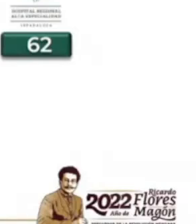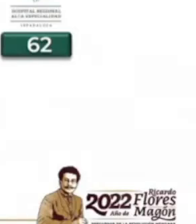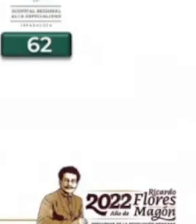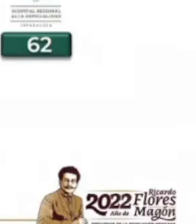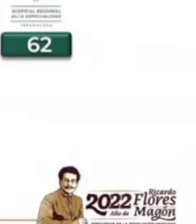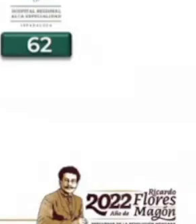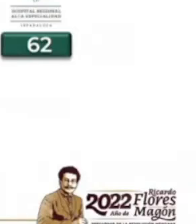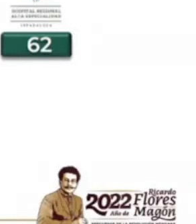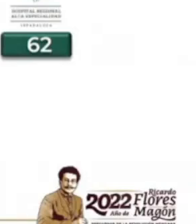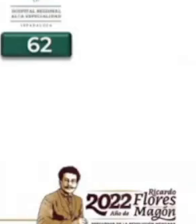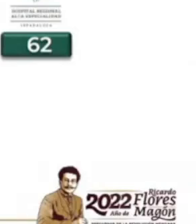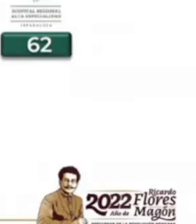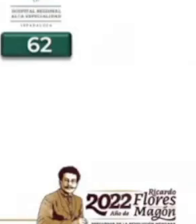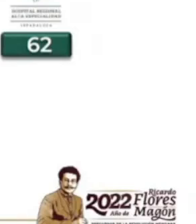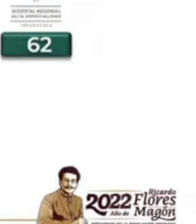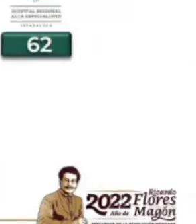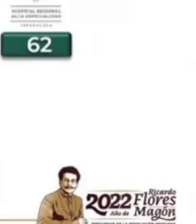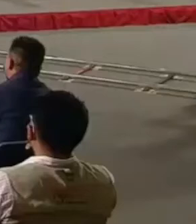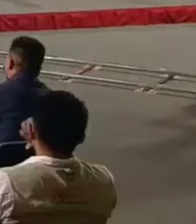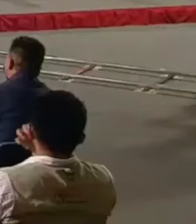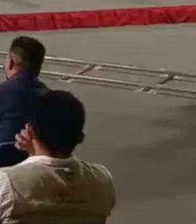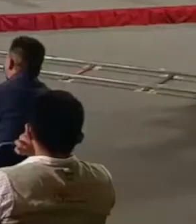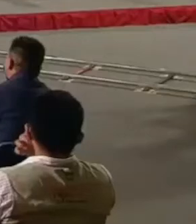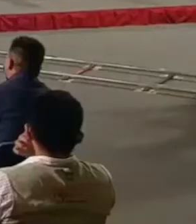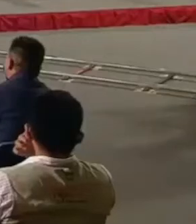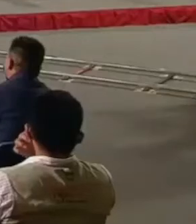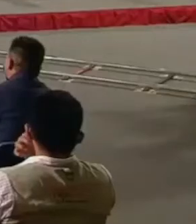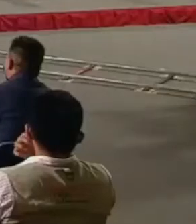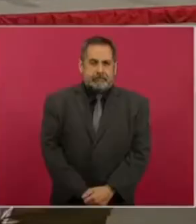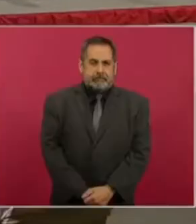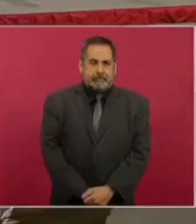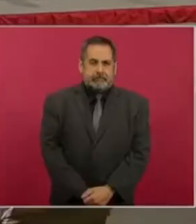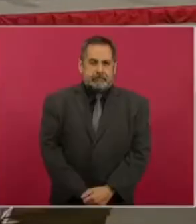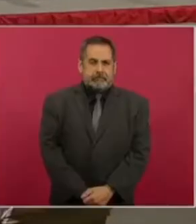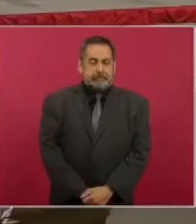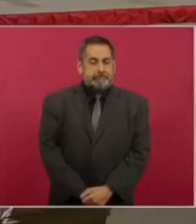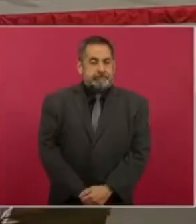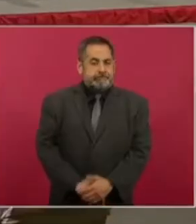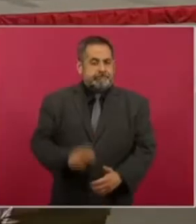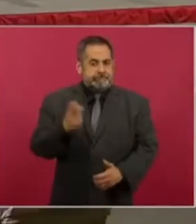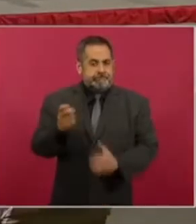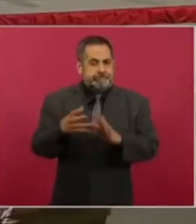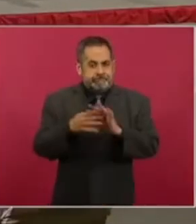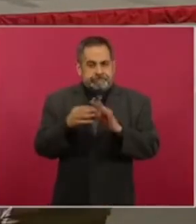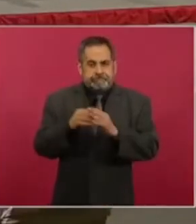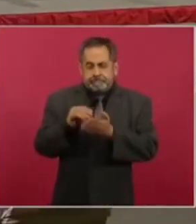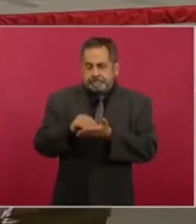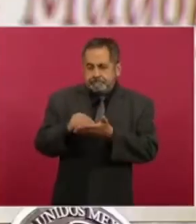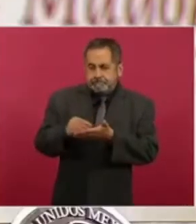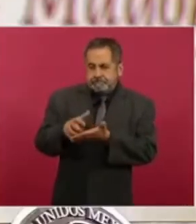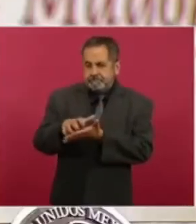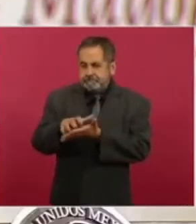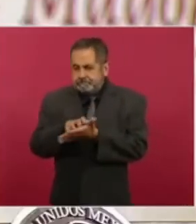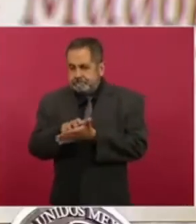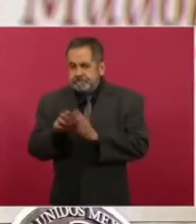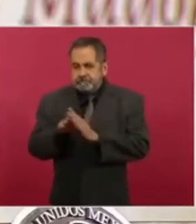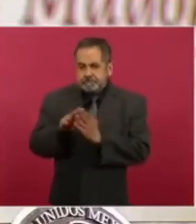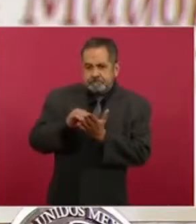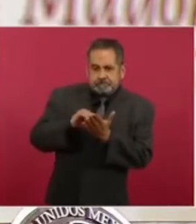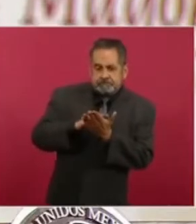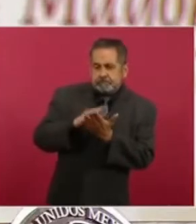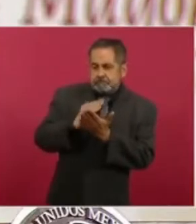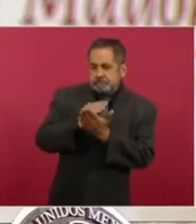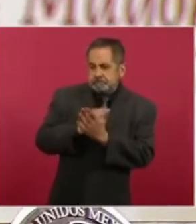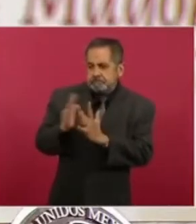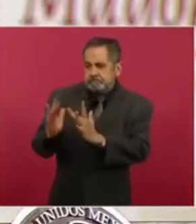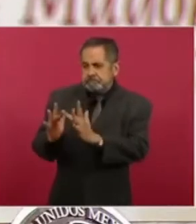y el Hospital Juárez de México. Y como he señalado, en eso continuamos optimizando los procesos de registro y de